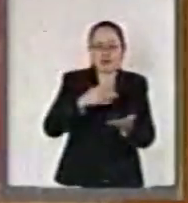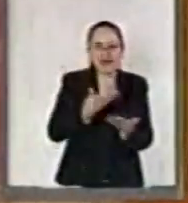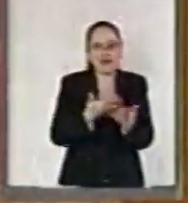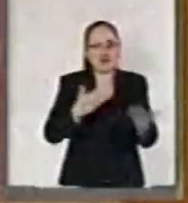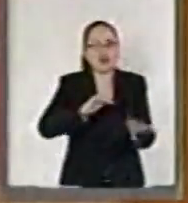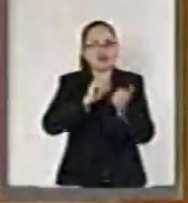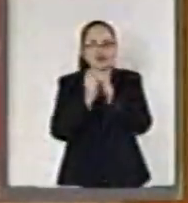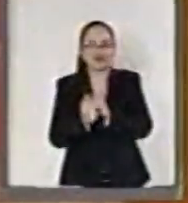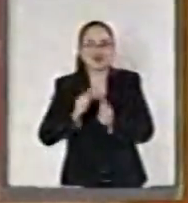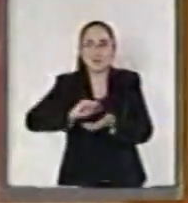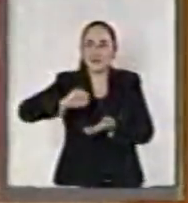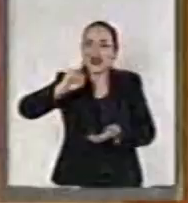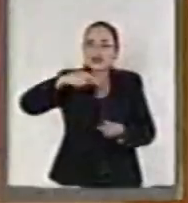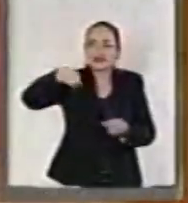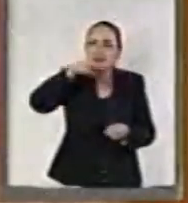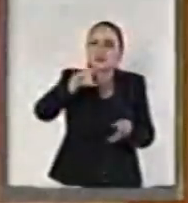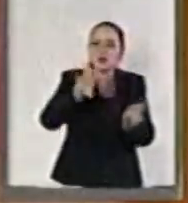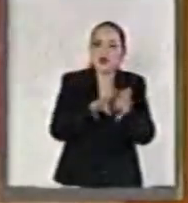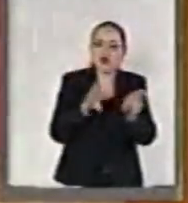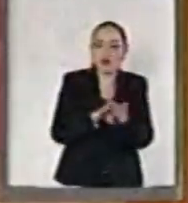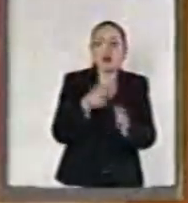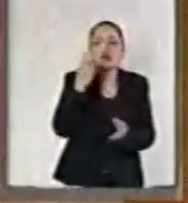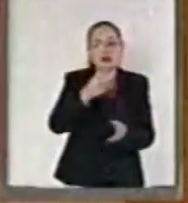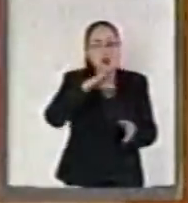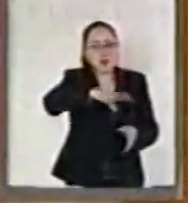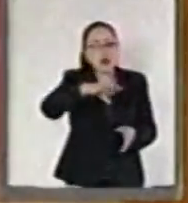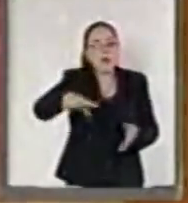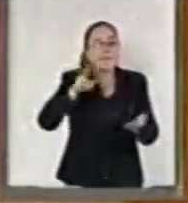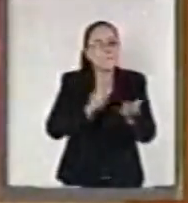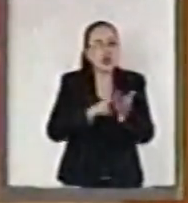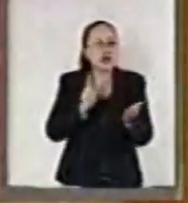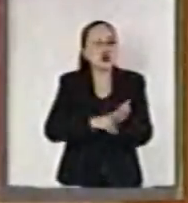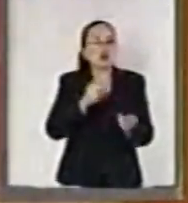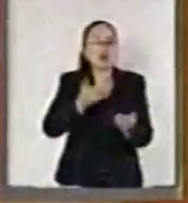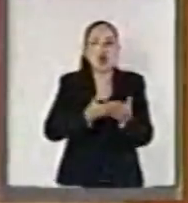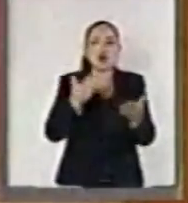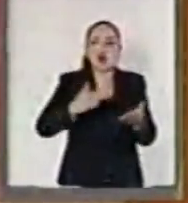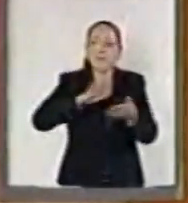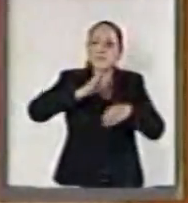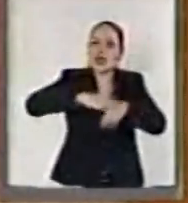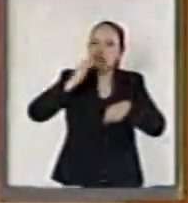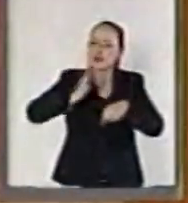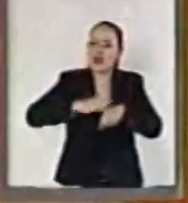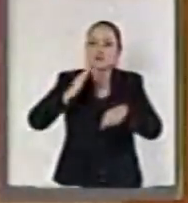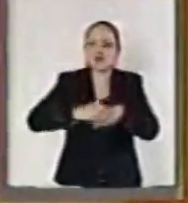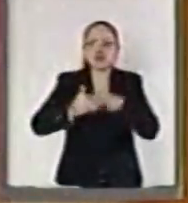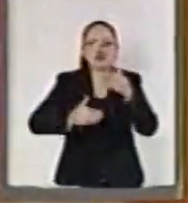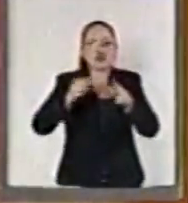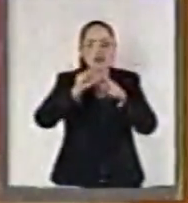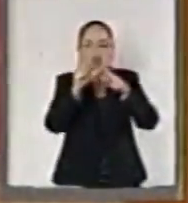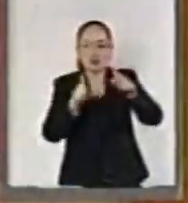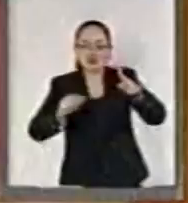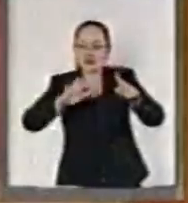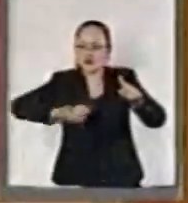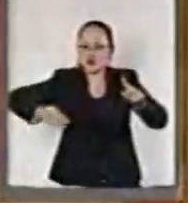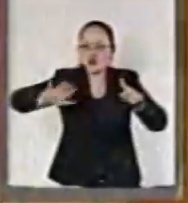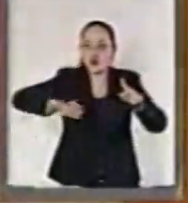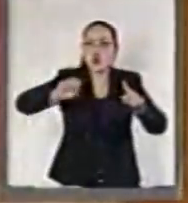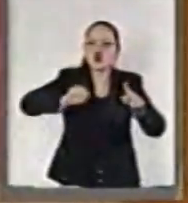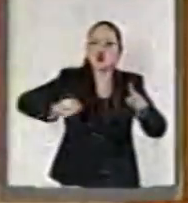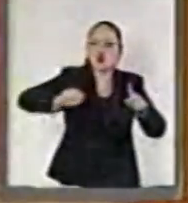Justo por la reforma energética, los precios del sector están aumentándose en el sureste del país, que